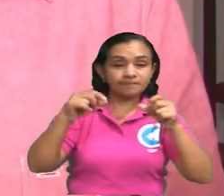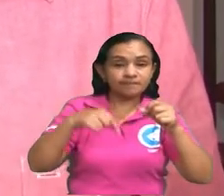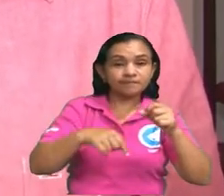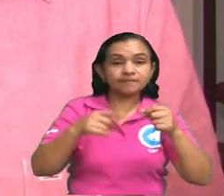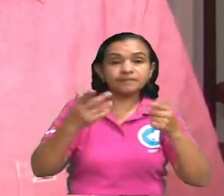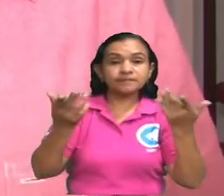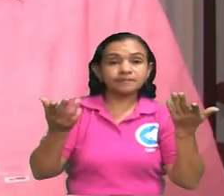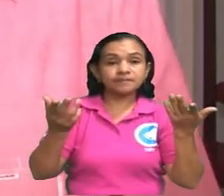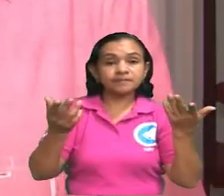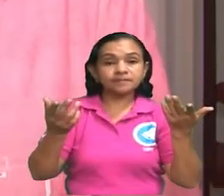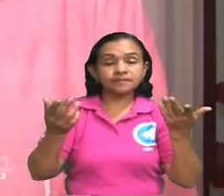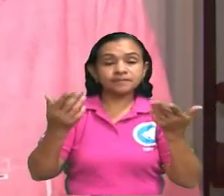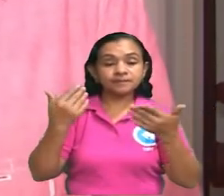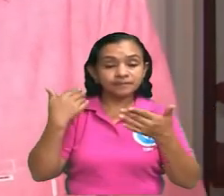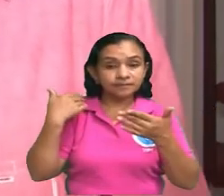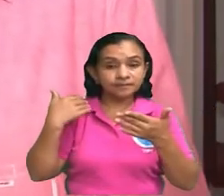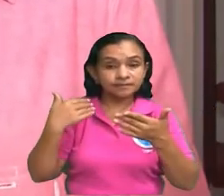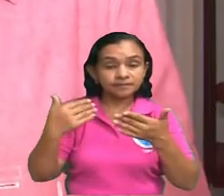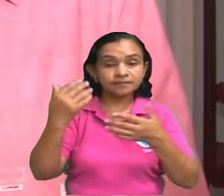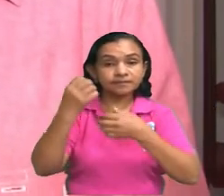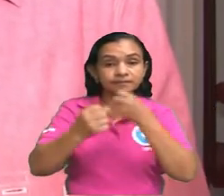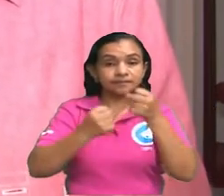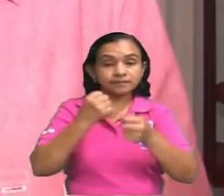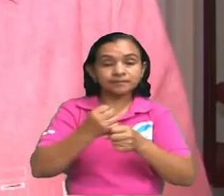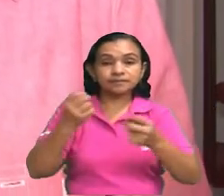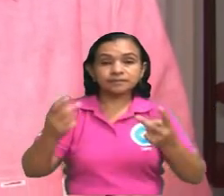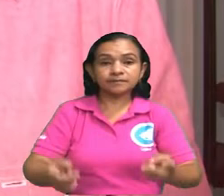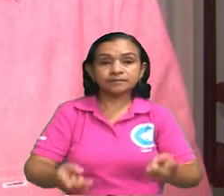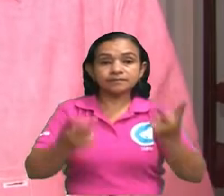fue a lo largo de los últimos años de su vida,